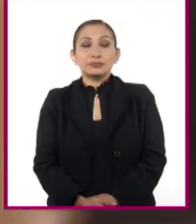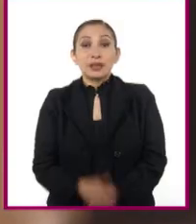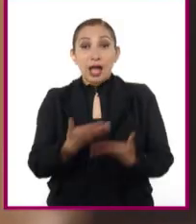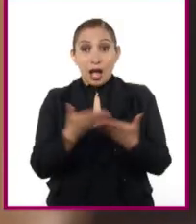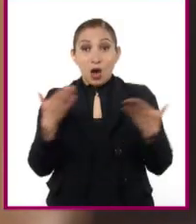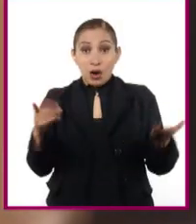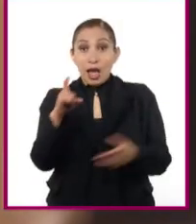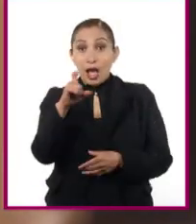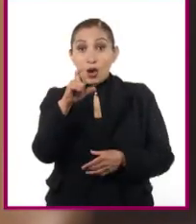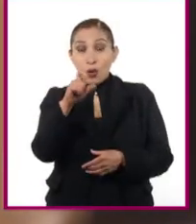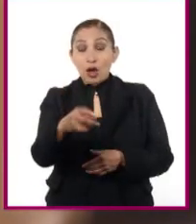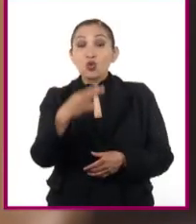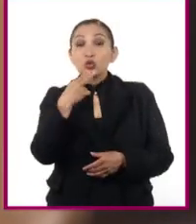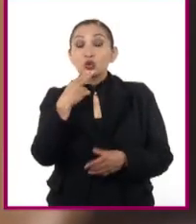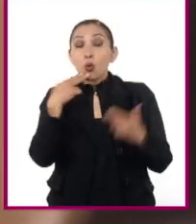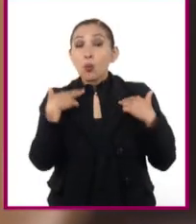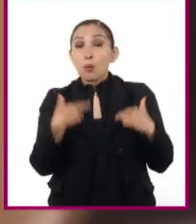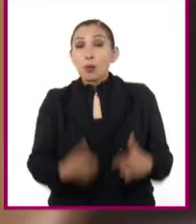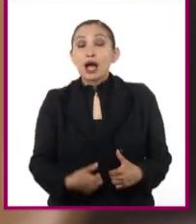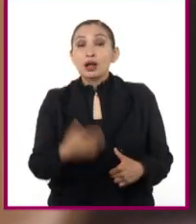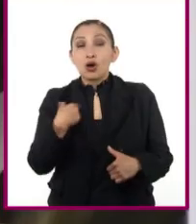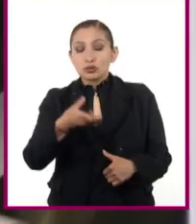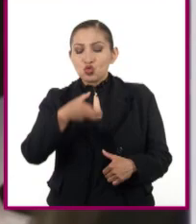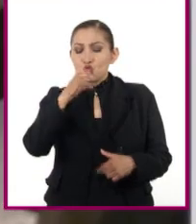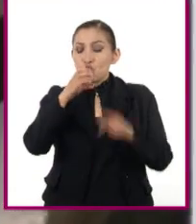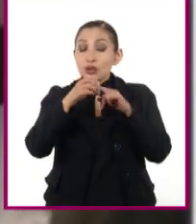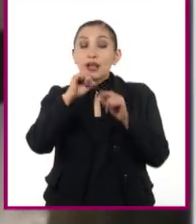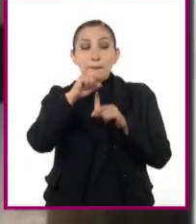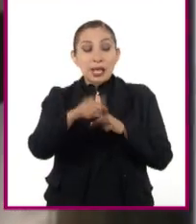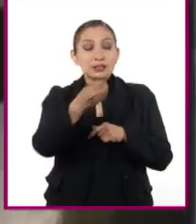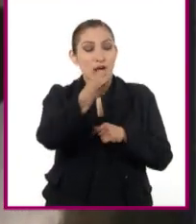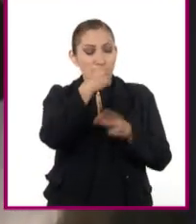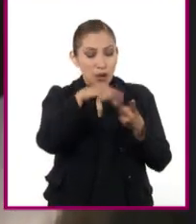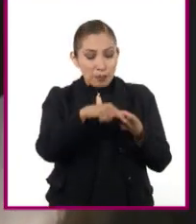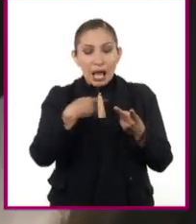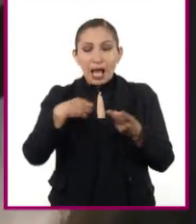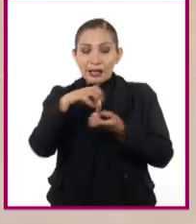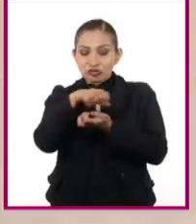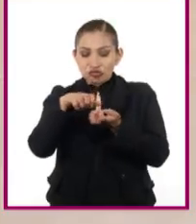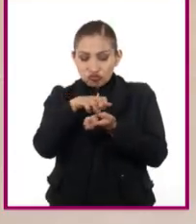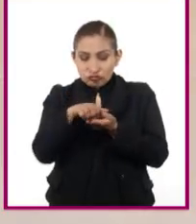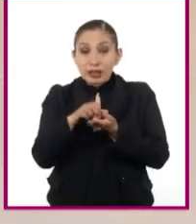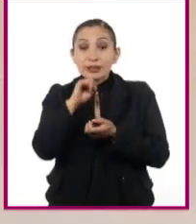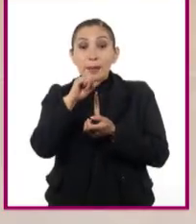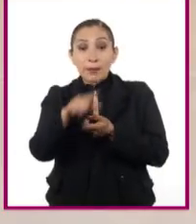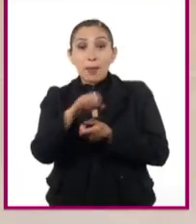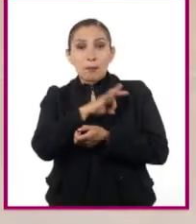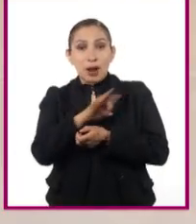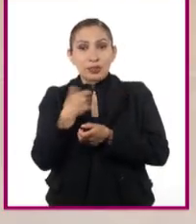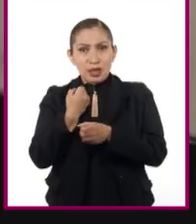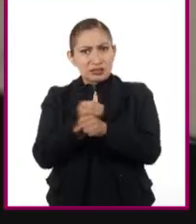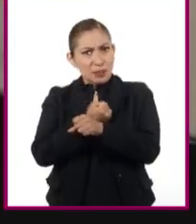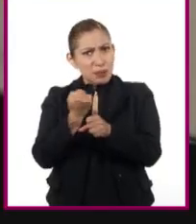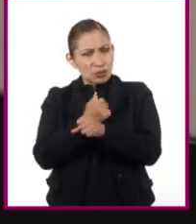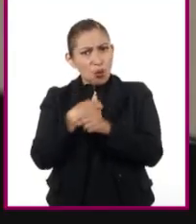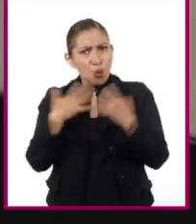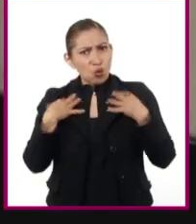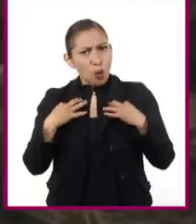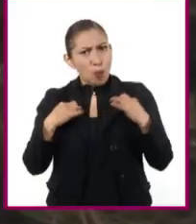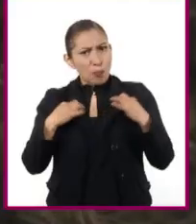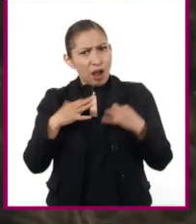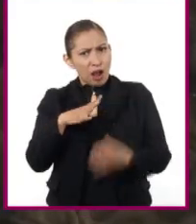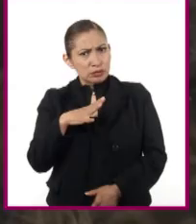Hoy en día, el agua de consumo humano no solo se bebe, también se come, se mastica, incluso se puede calzar o